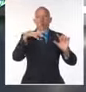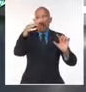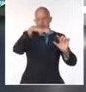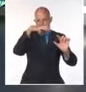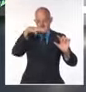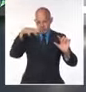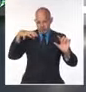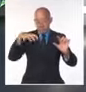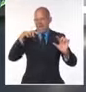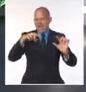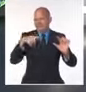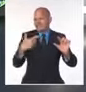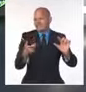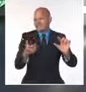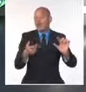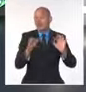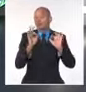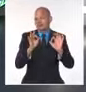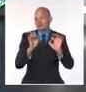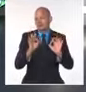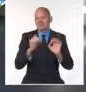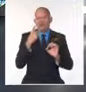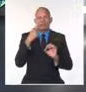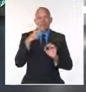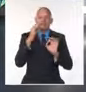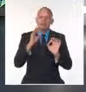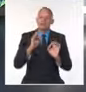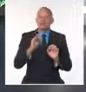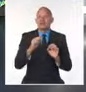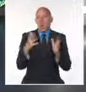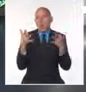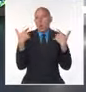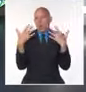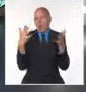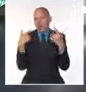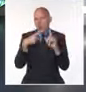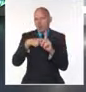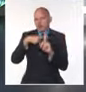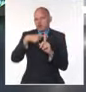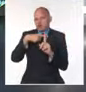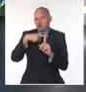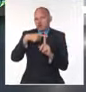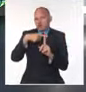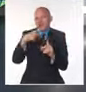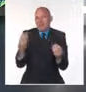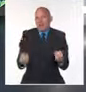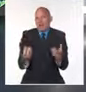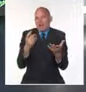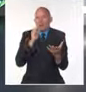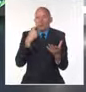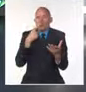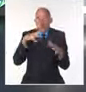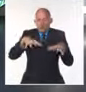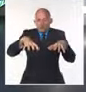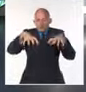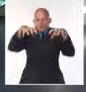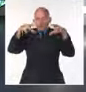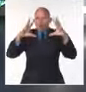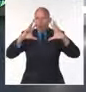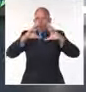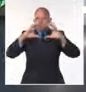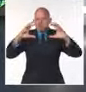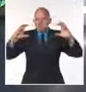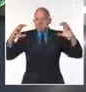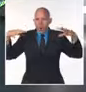día suficiente contenido de humedad y condiciones favorables en la atmósfera superior para que se produza para que se produzca este